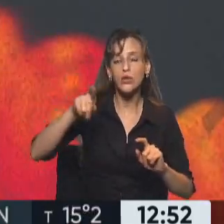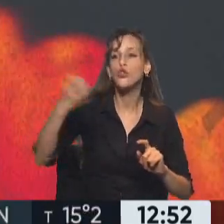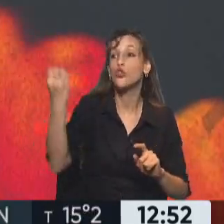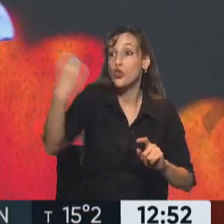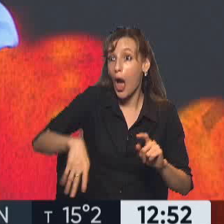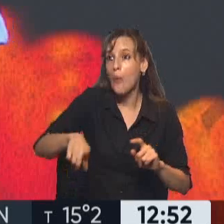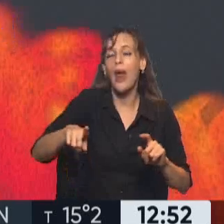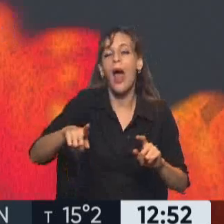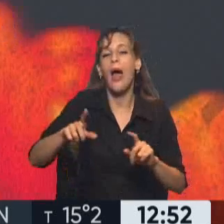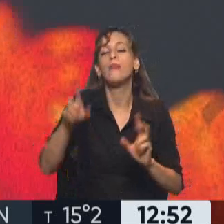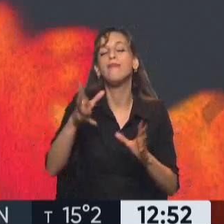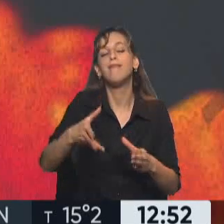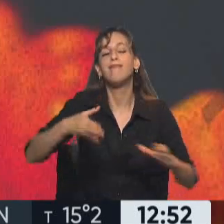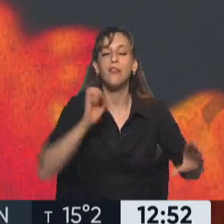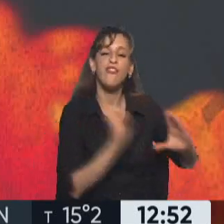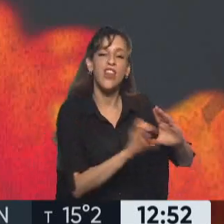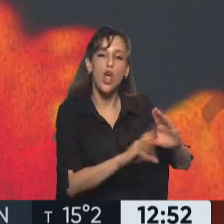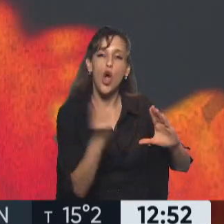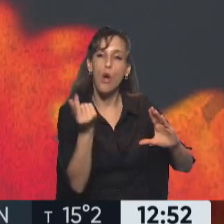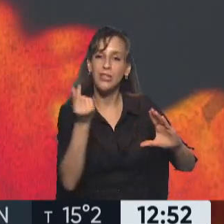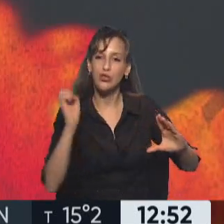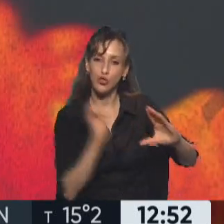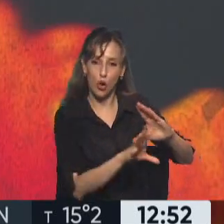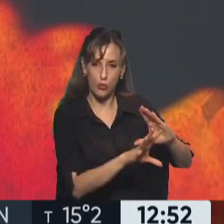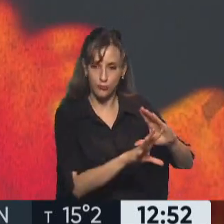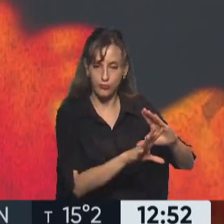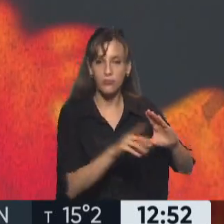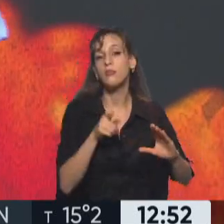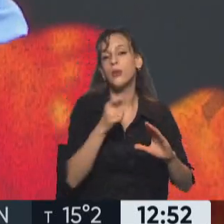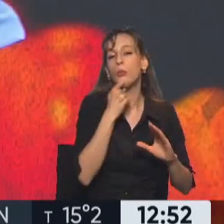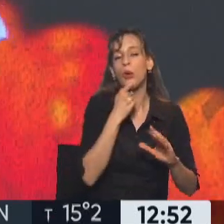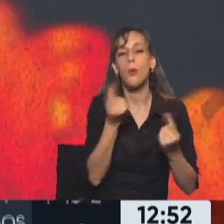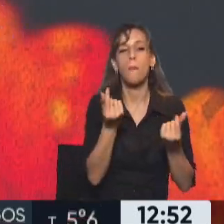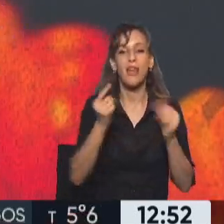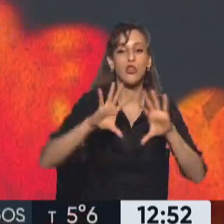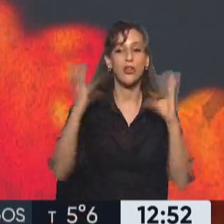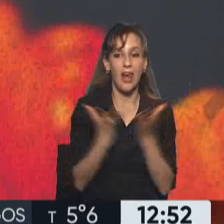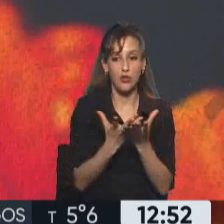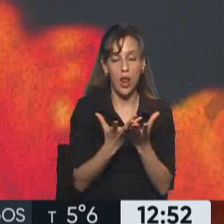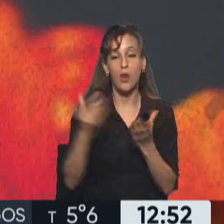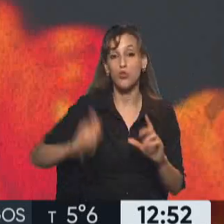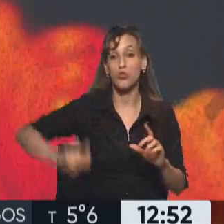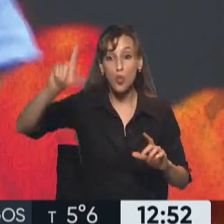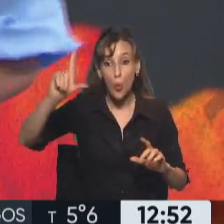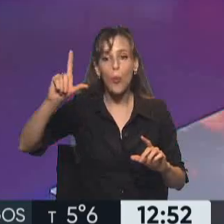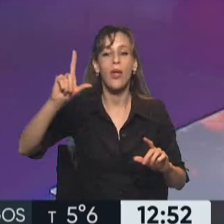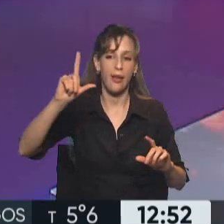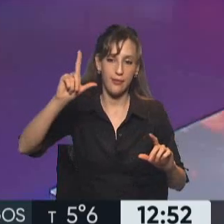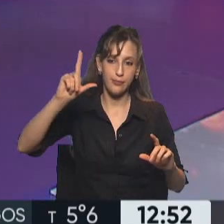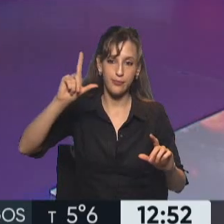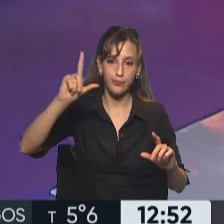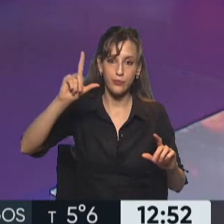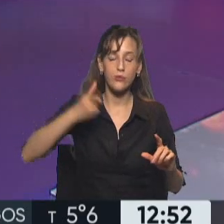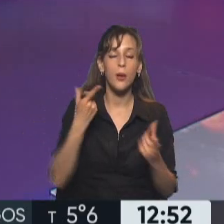excedente va al fideicomiso. ¿Bien? Es decir, si tenés suba de precios internacionales, el fideicomiso se queda con ese diferencial. El precio internacional